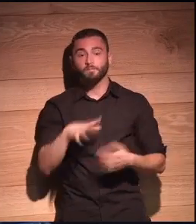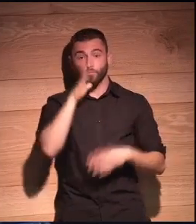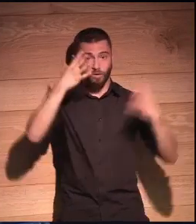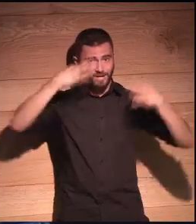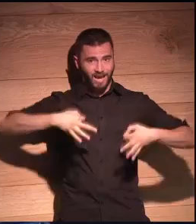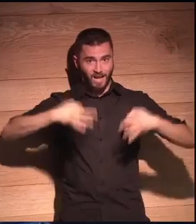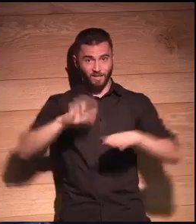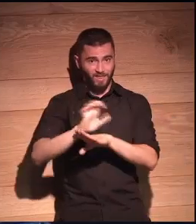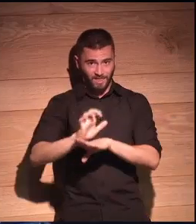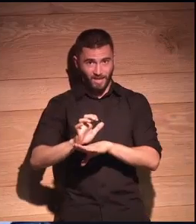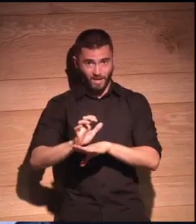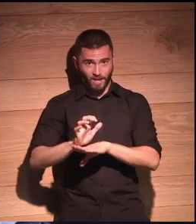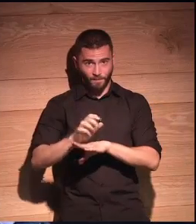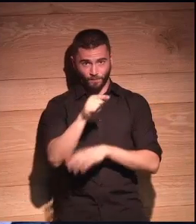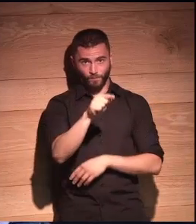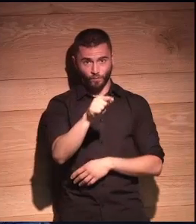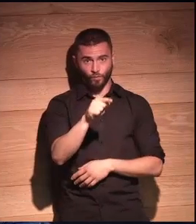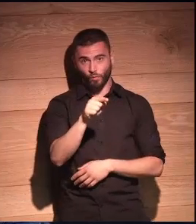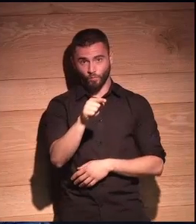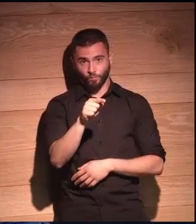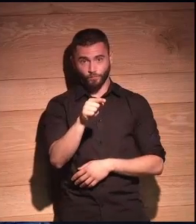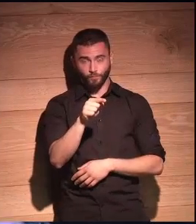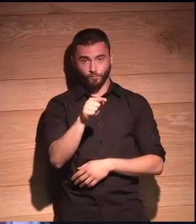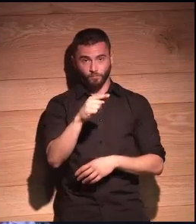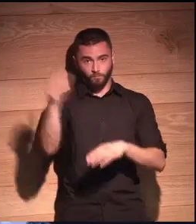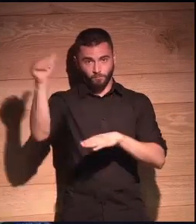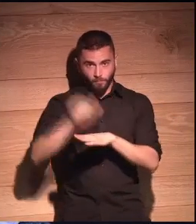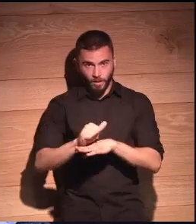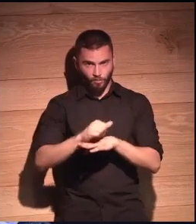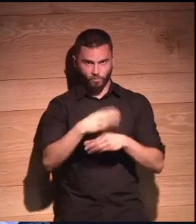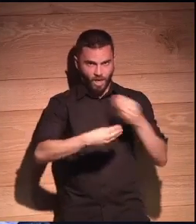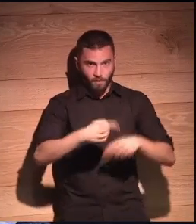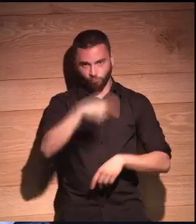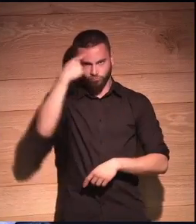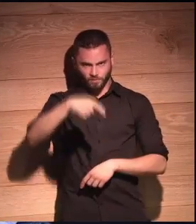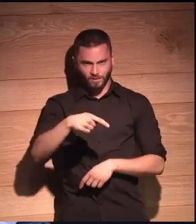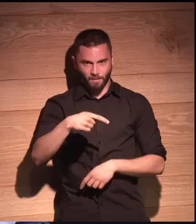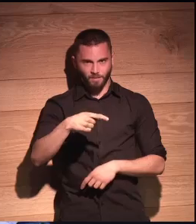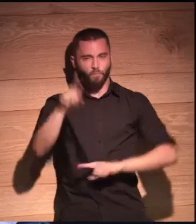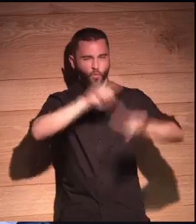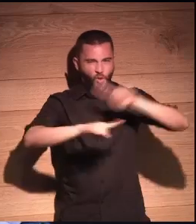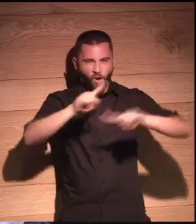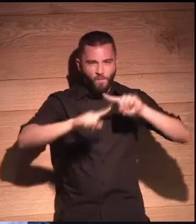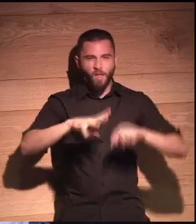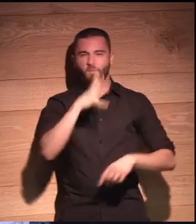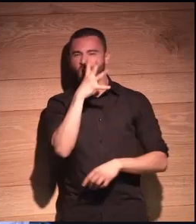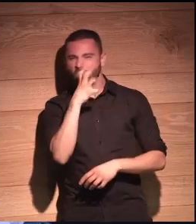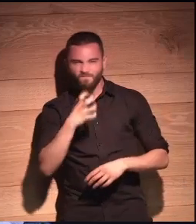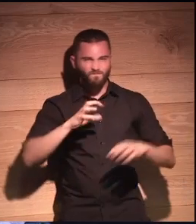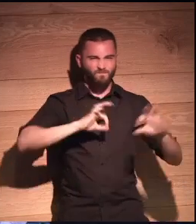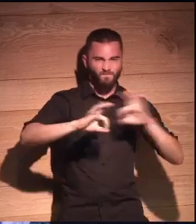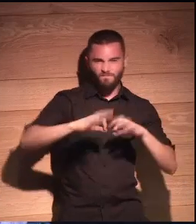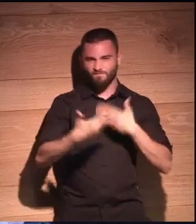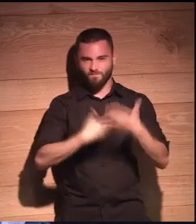el cine, y tú que haces películas, lo sabes, necesitas conflicto, necesitas drama. Entonces,